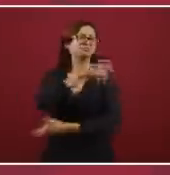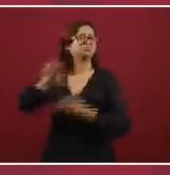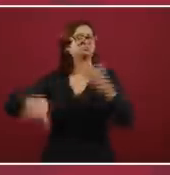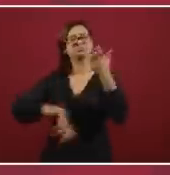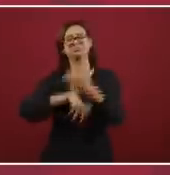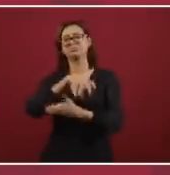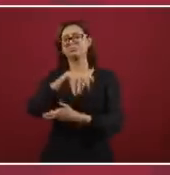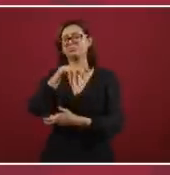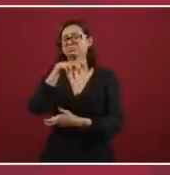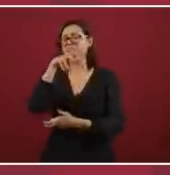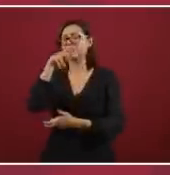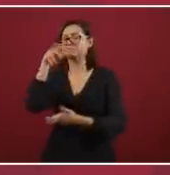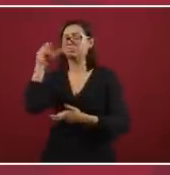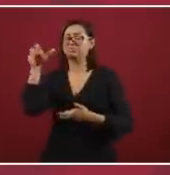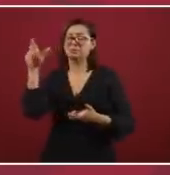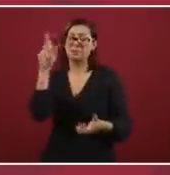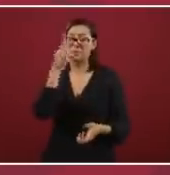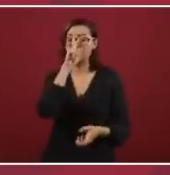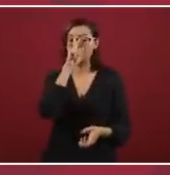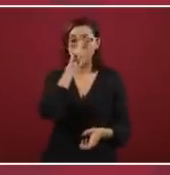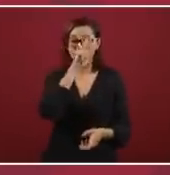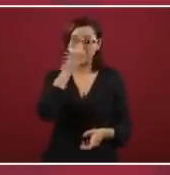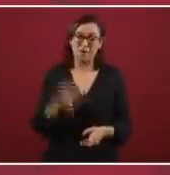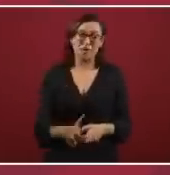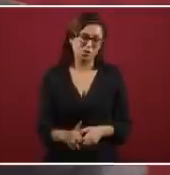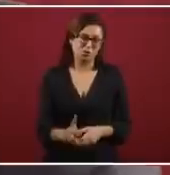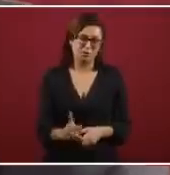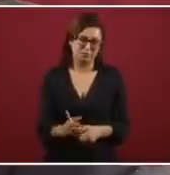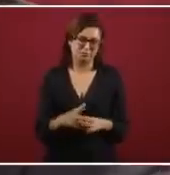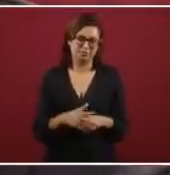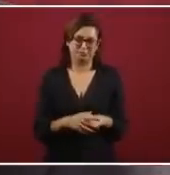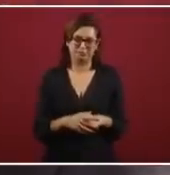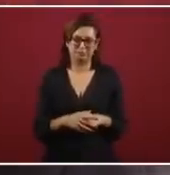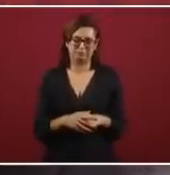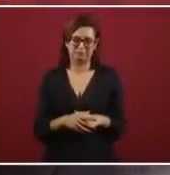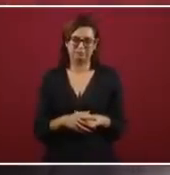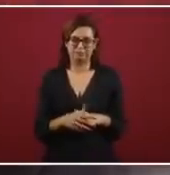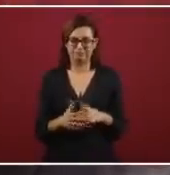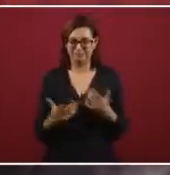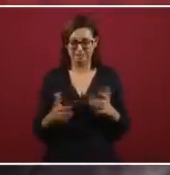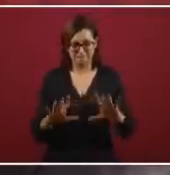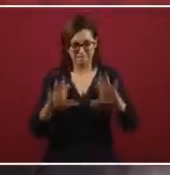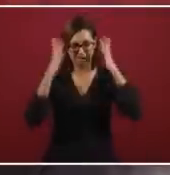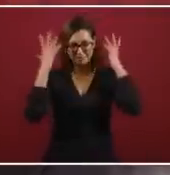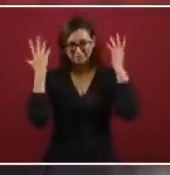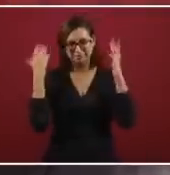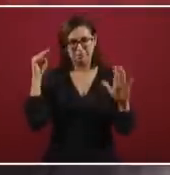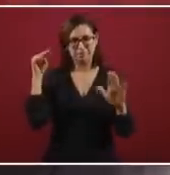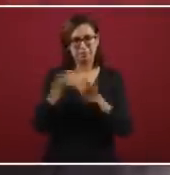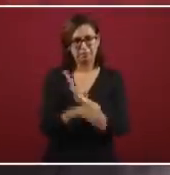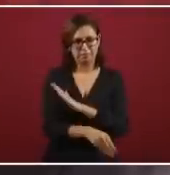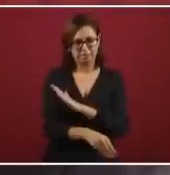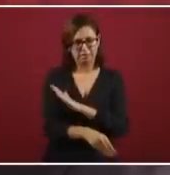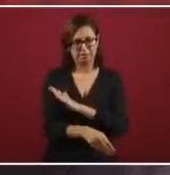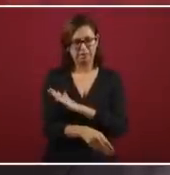se precipita la crisis que ya se venía padeciendo.